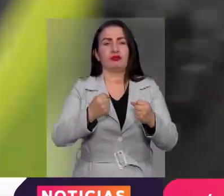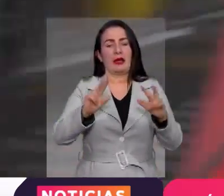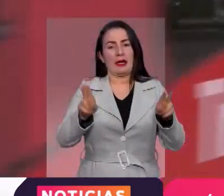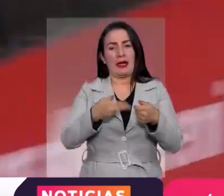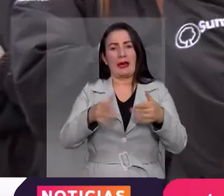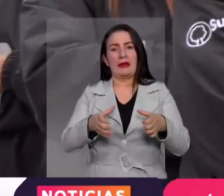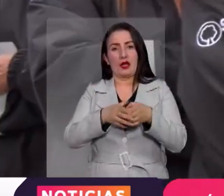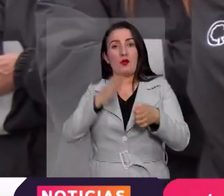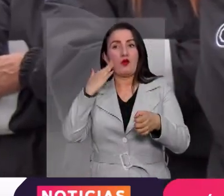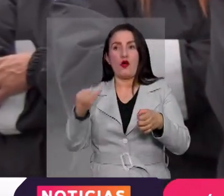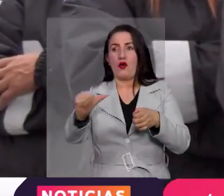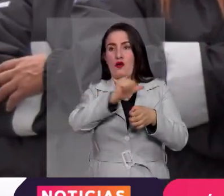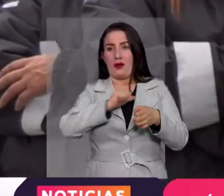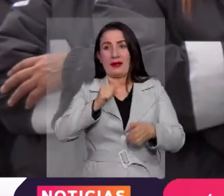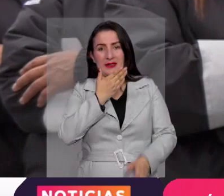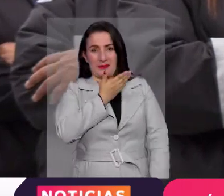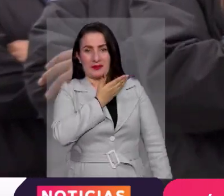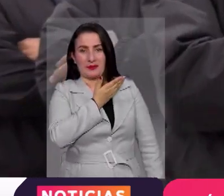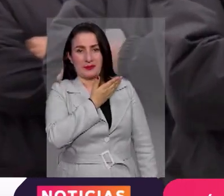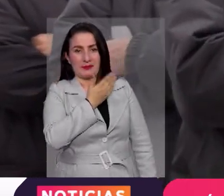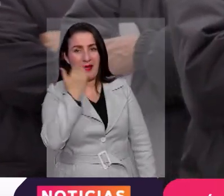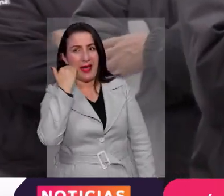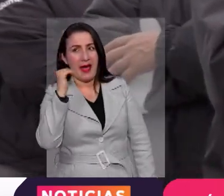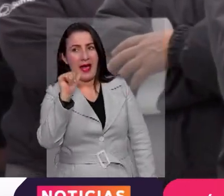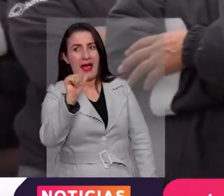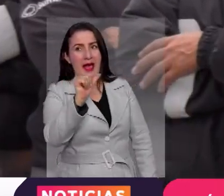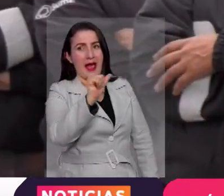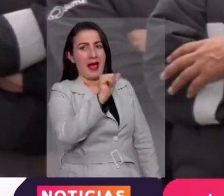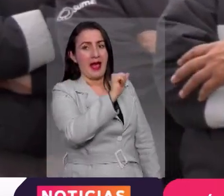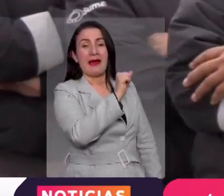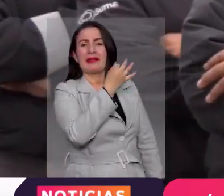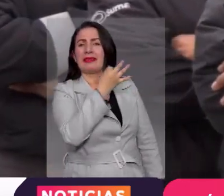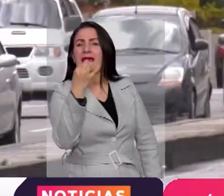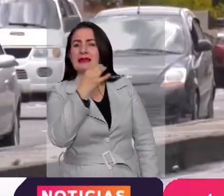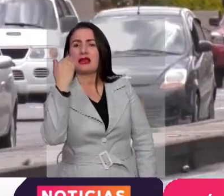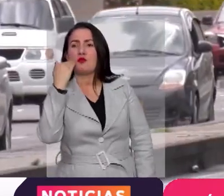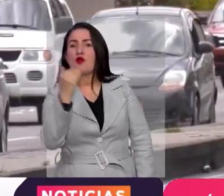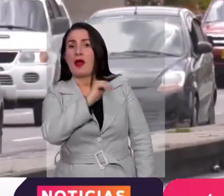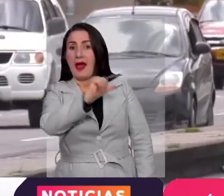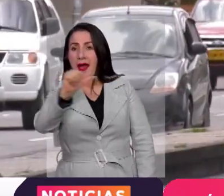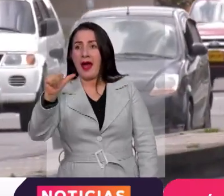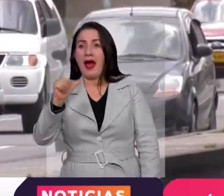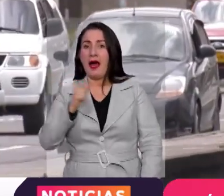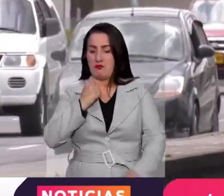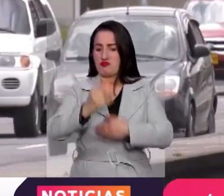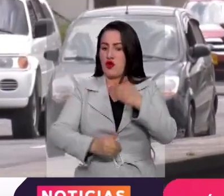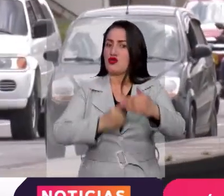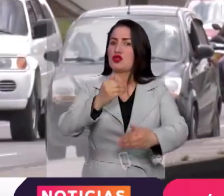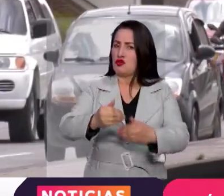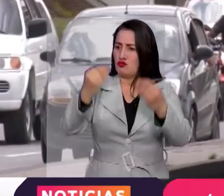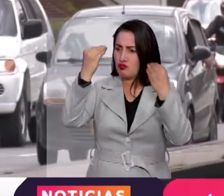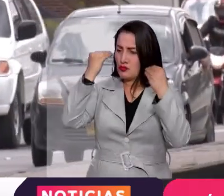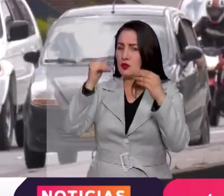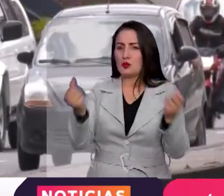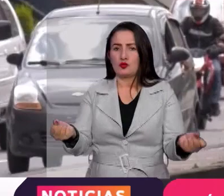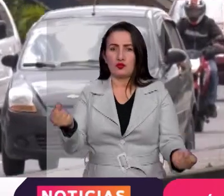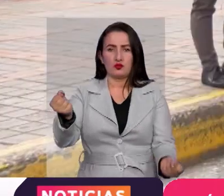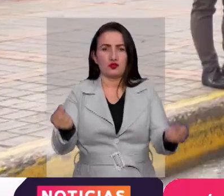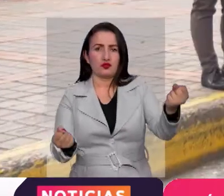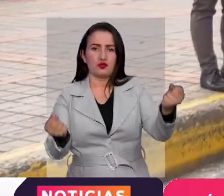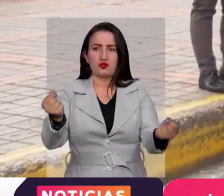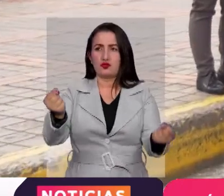género en la capital. El objetivo de la iniciativa es que 300 mujeres puedan acceder a procesos de formación en la conducción de